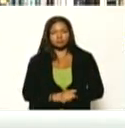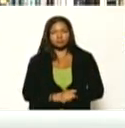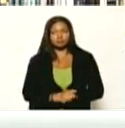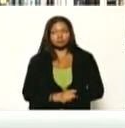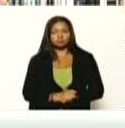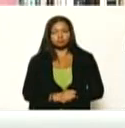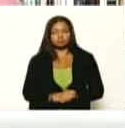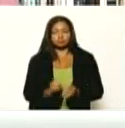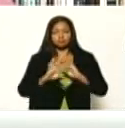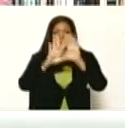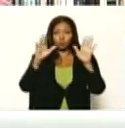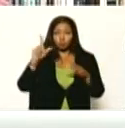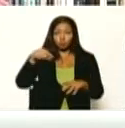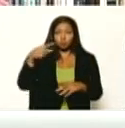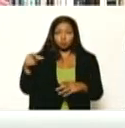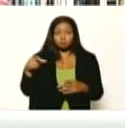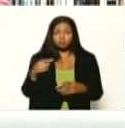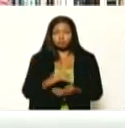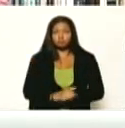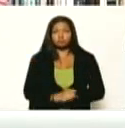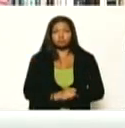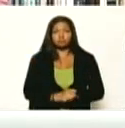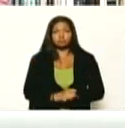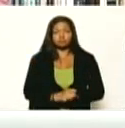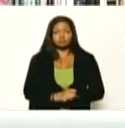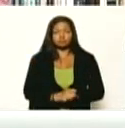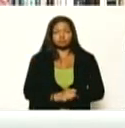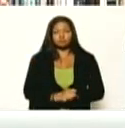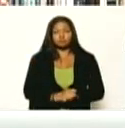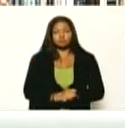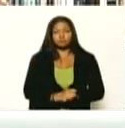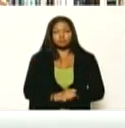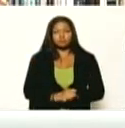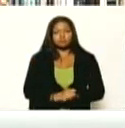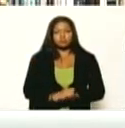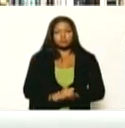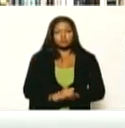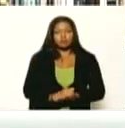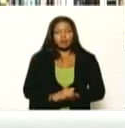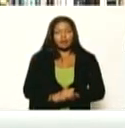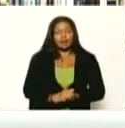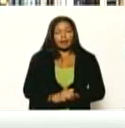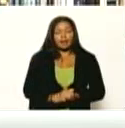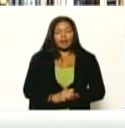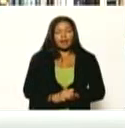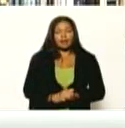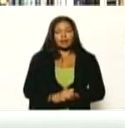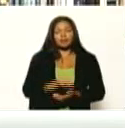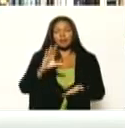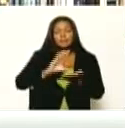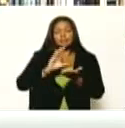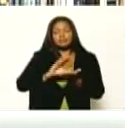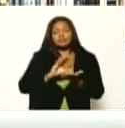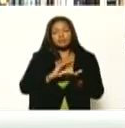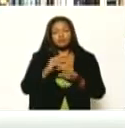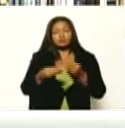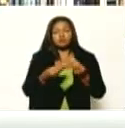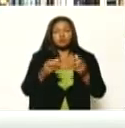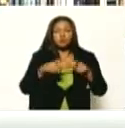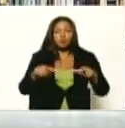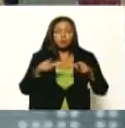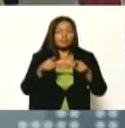Correcto, ¿verdad? En Quinta Crespo. Ahí está la área de salud